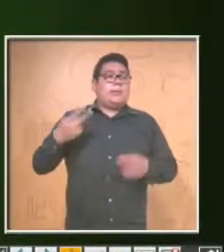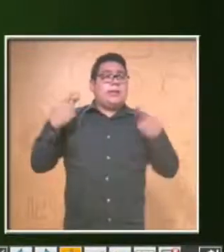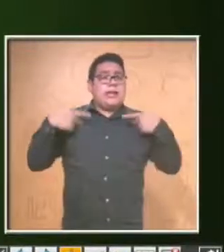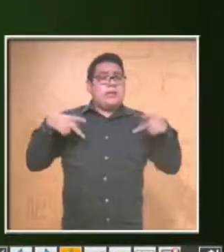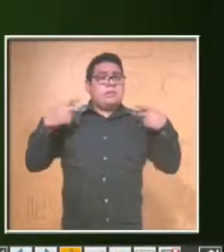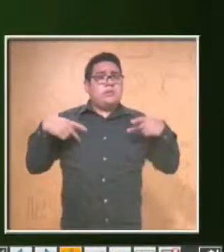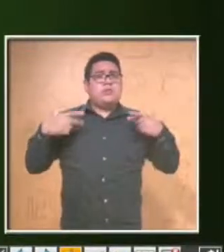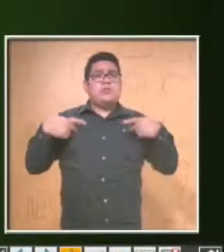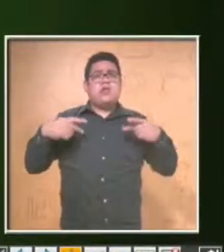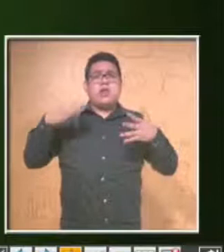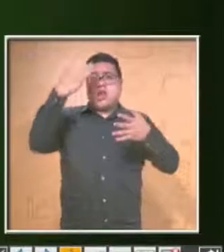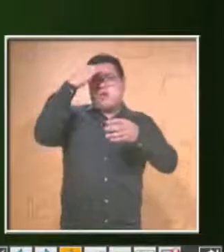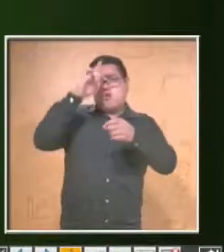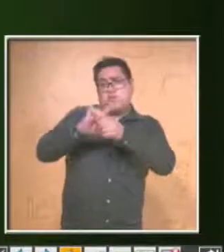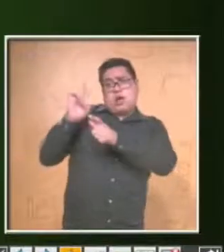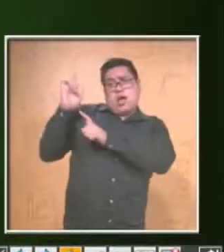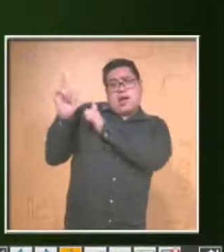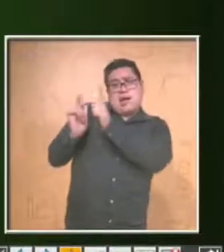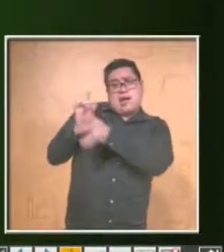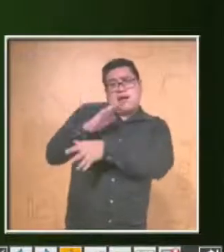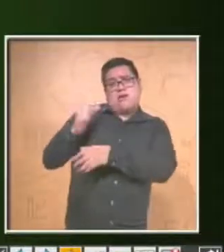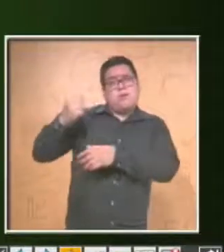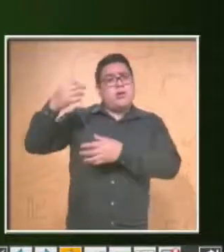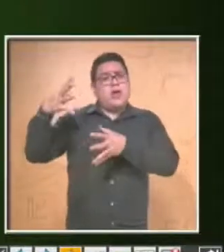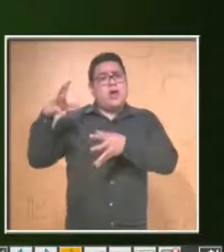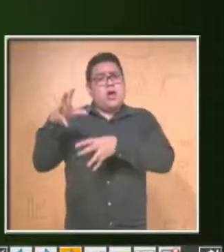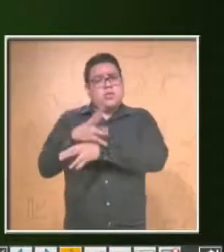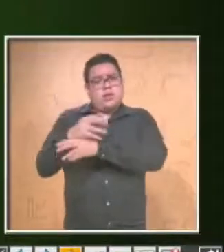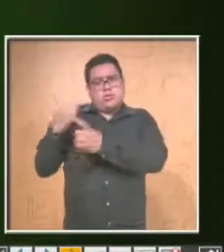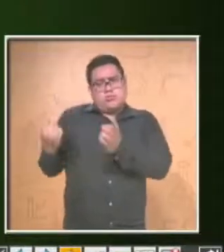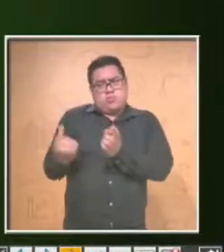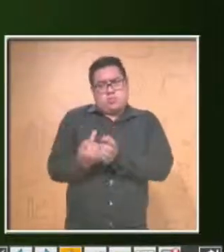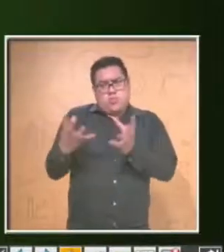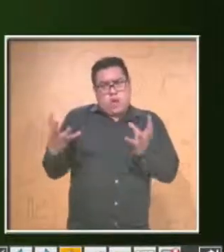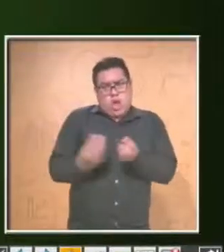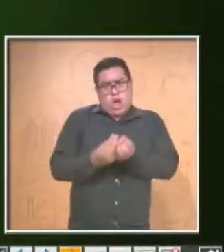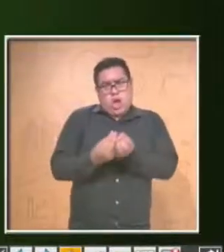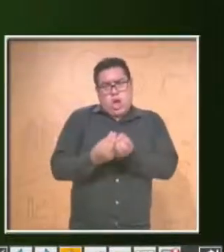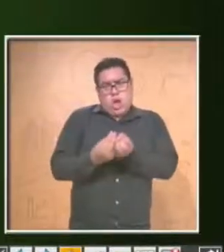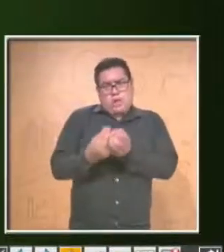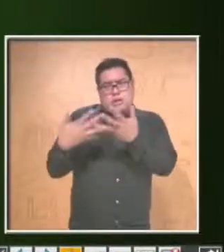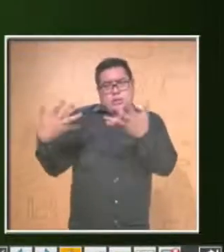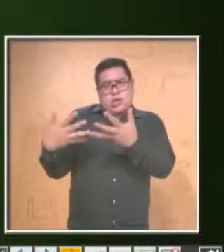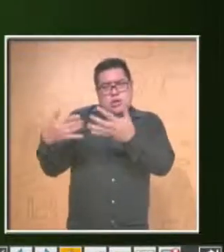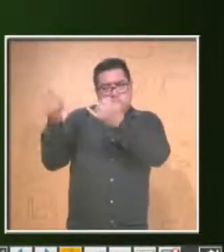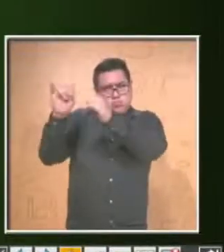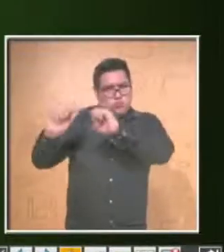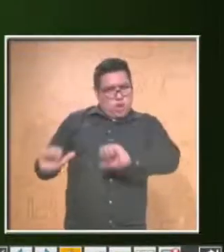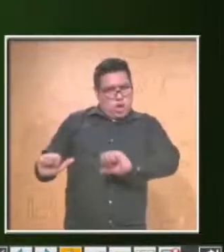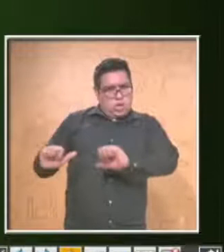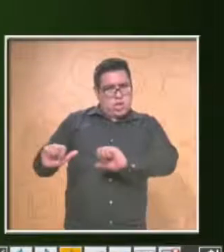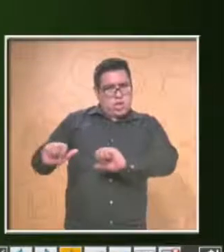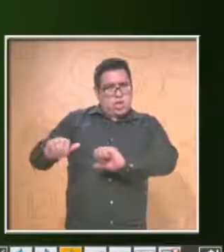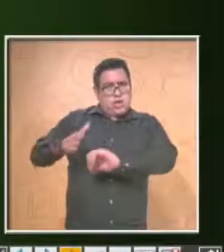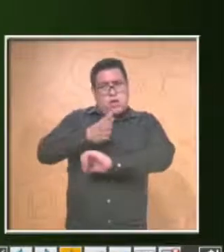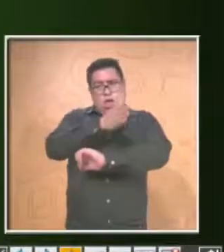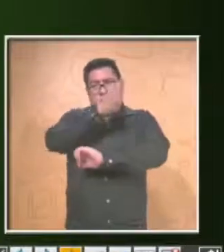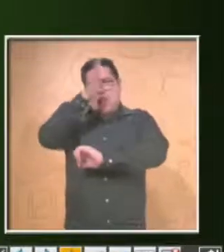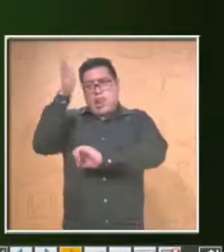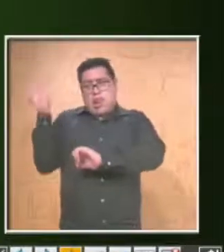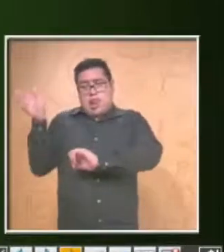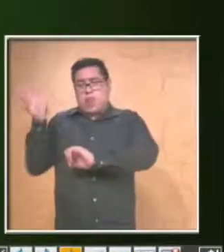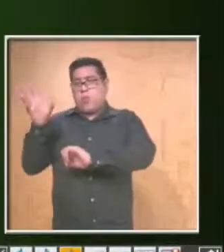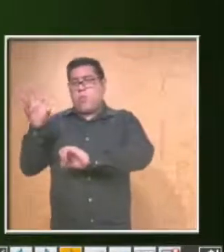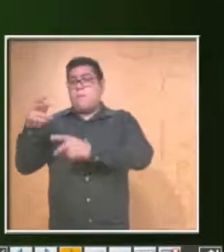puntos relacionados con la cultura griega y romana. Los renacentistas crearon su propio espacio cultural. El pensamiento